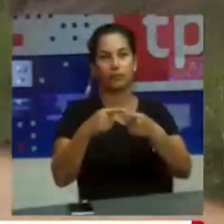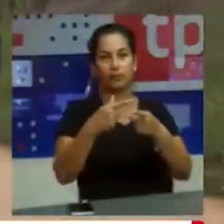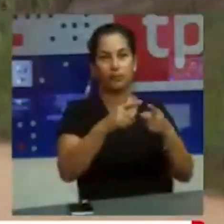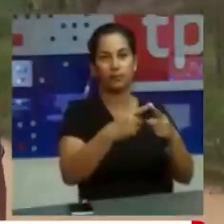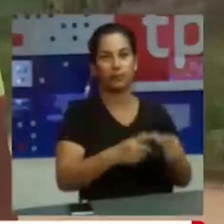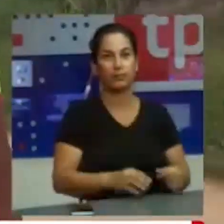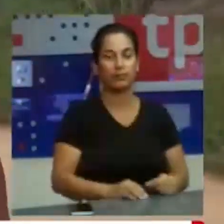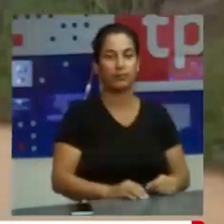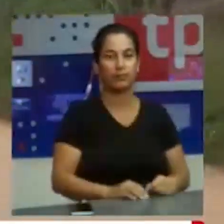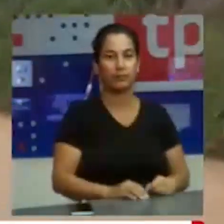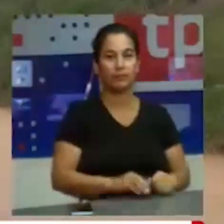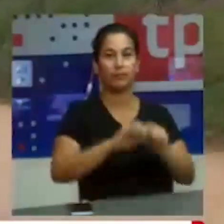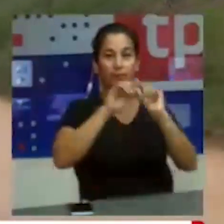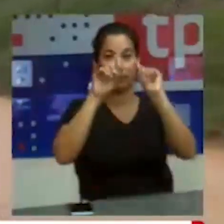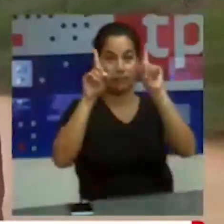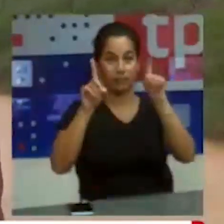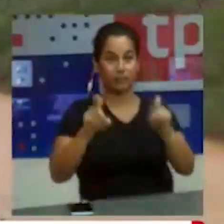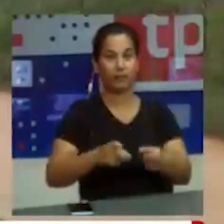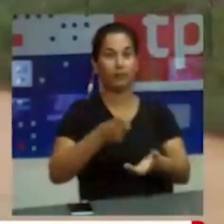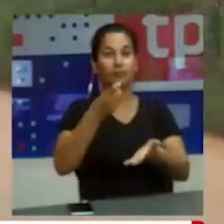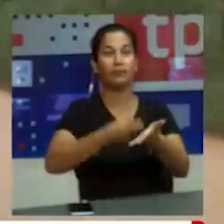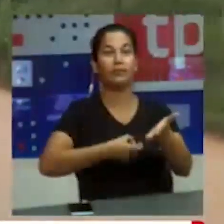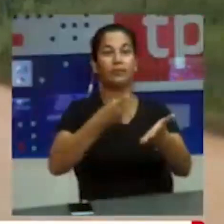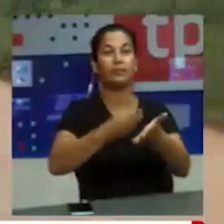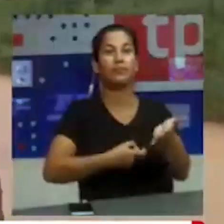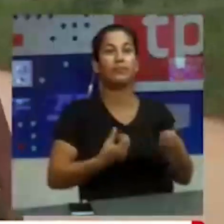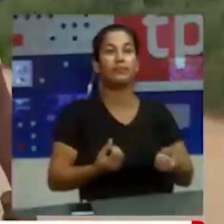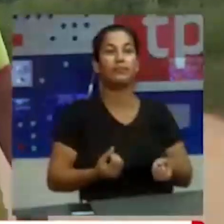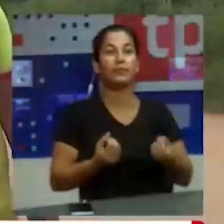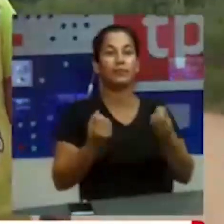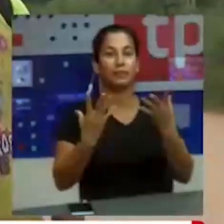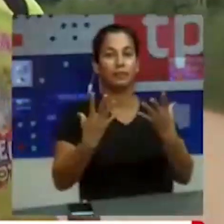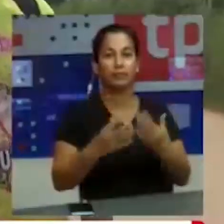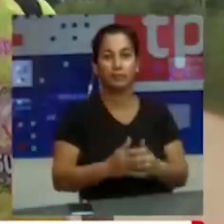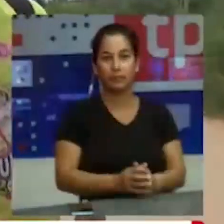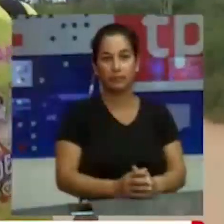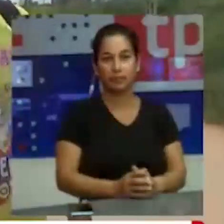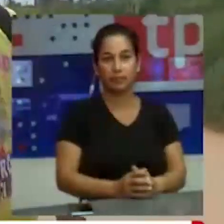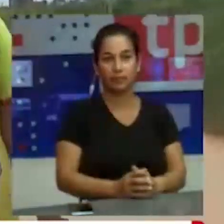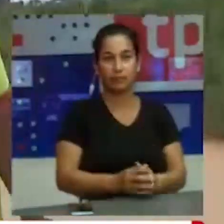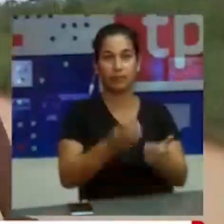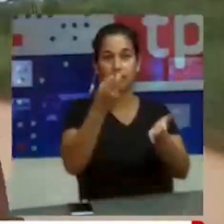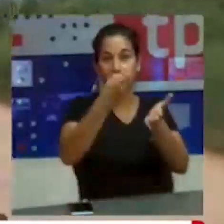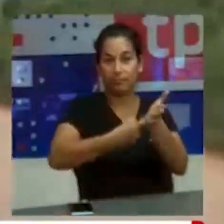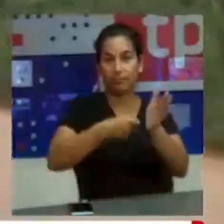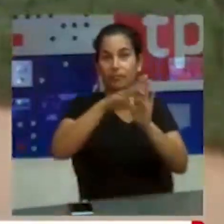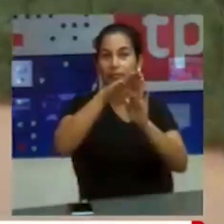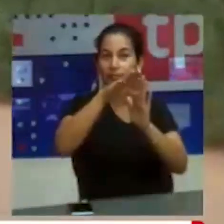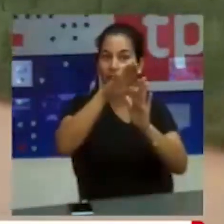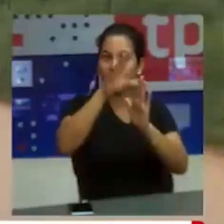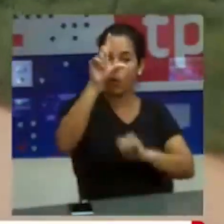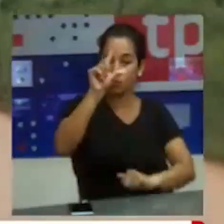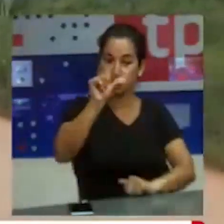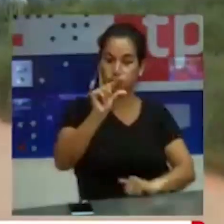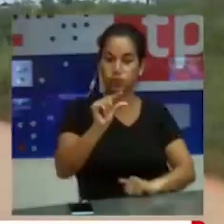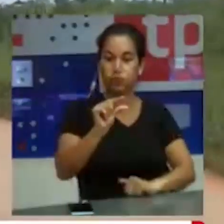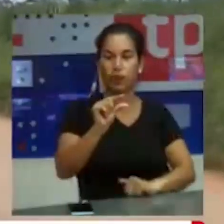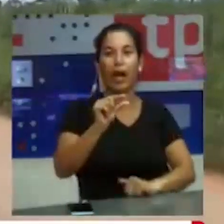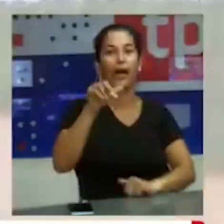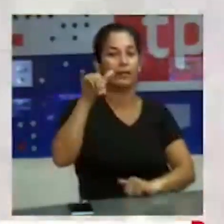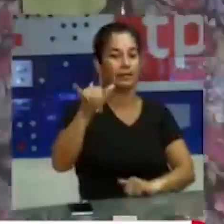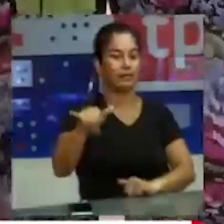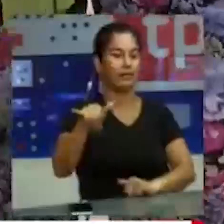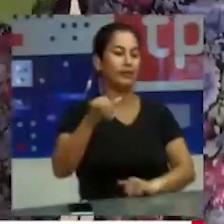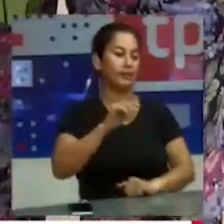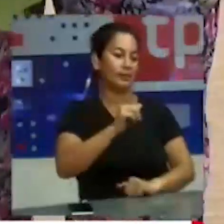precios de acuerdo a lo que usted ha percibido? Bueno, los precios han bajado un poco, ¿no?, más que todo por el control de la intendencia que está controlando,